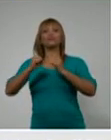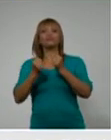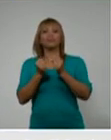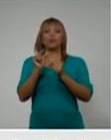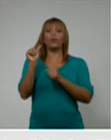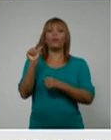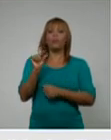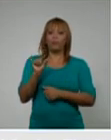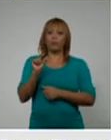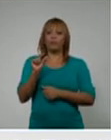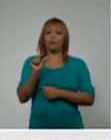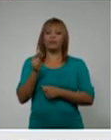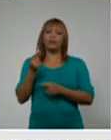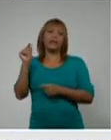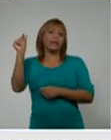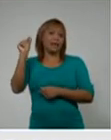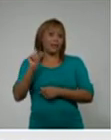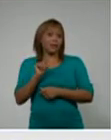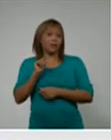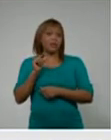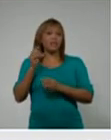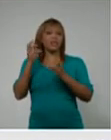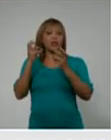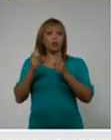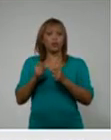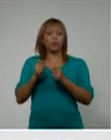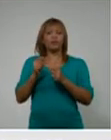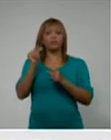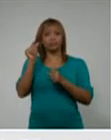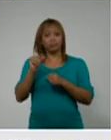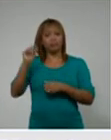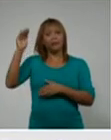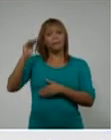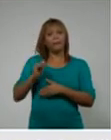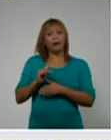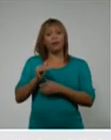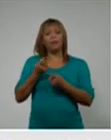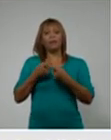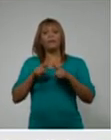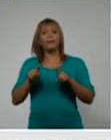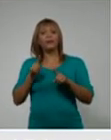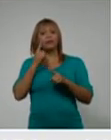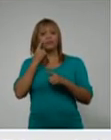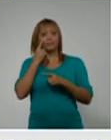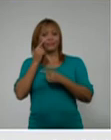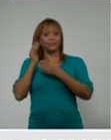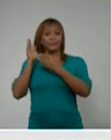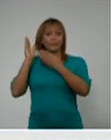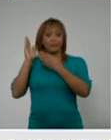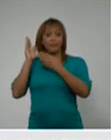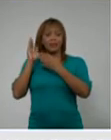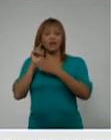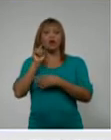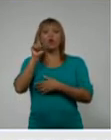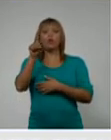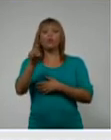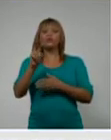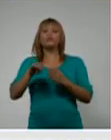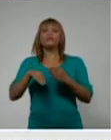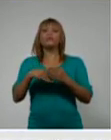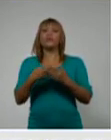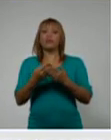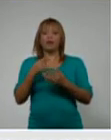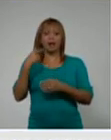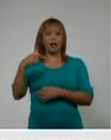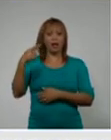al disminuir también la incidencia de casos. Sin embargo, fíjense cómo en los últimos días pues